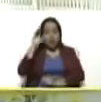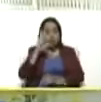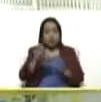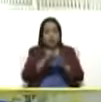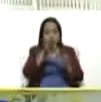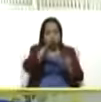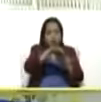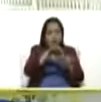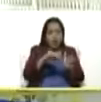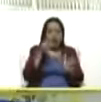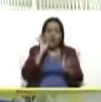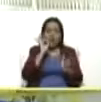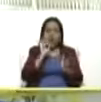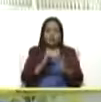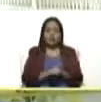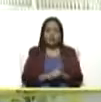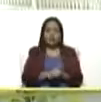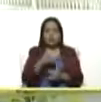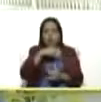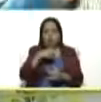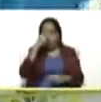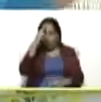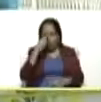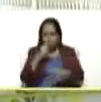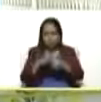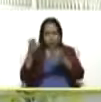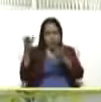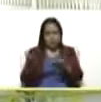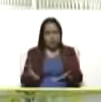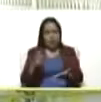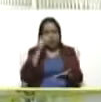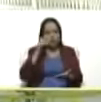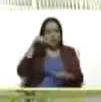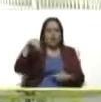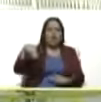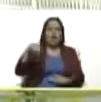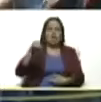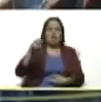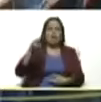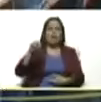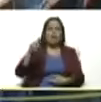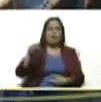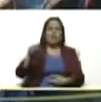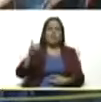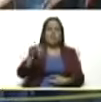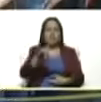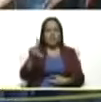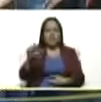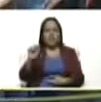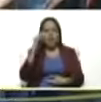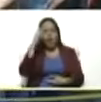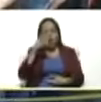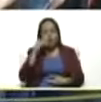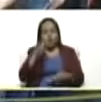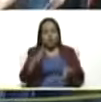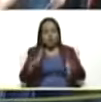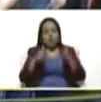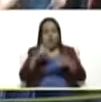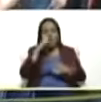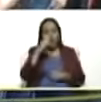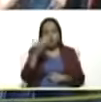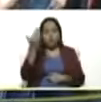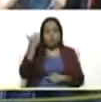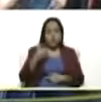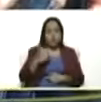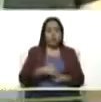zona, por eso... Qué bueno. Le estamos rindiendo tributo a él y a Víctor Montilla, que fue el muchacho que el joven, pues, que ganó el año pasado.